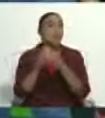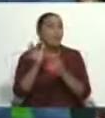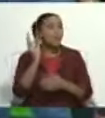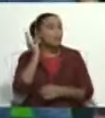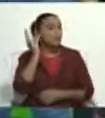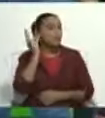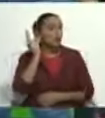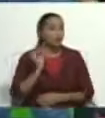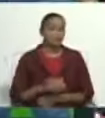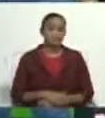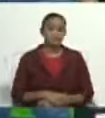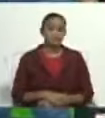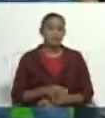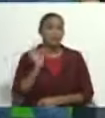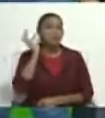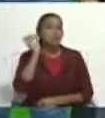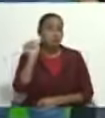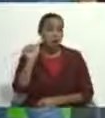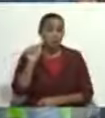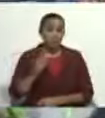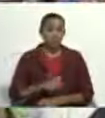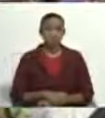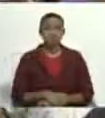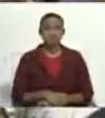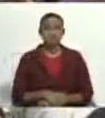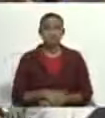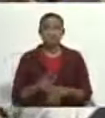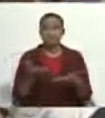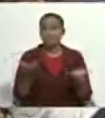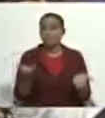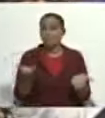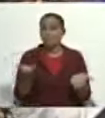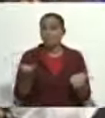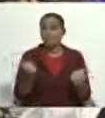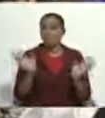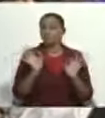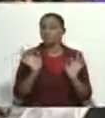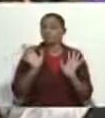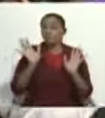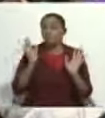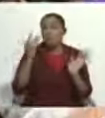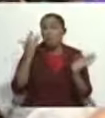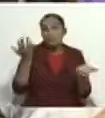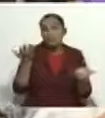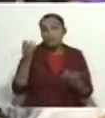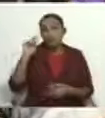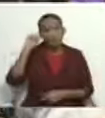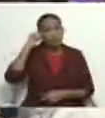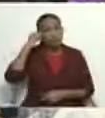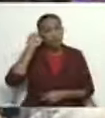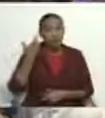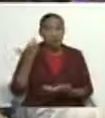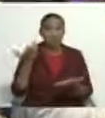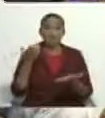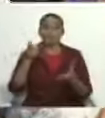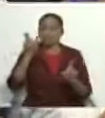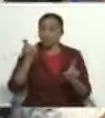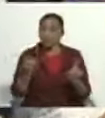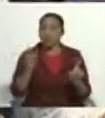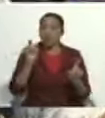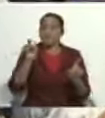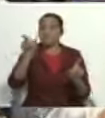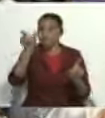A lo mejor no. No se acuerda, ¿ves? Pero no solo desprecia